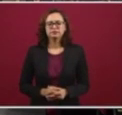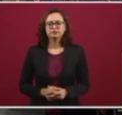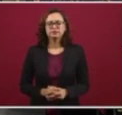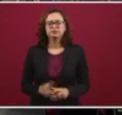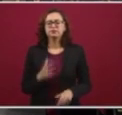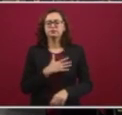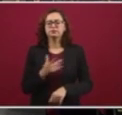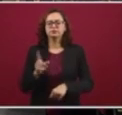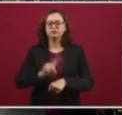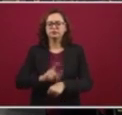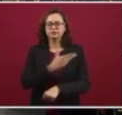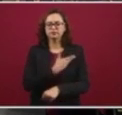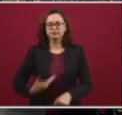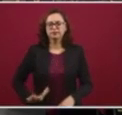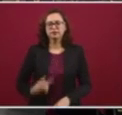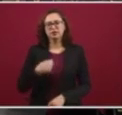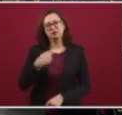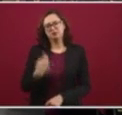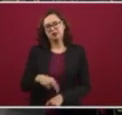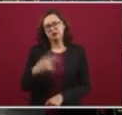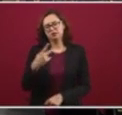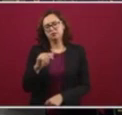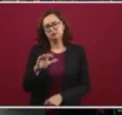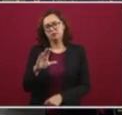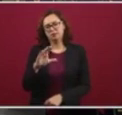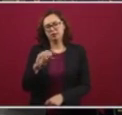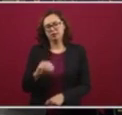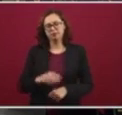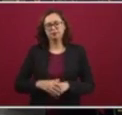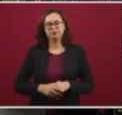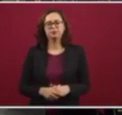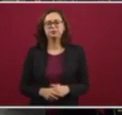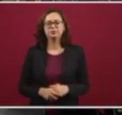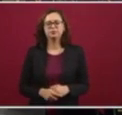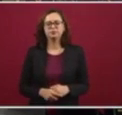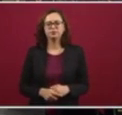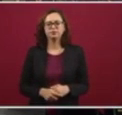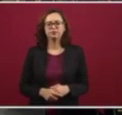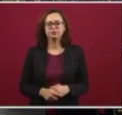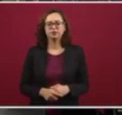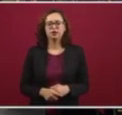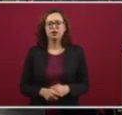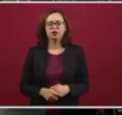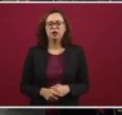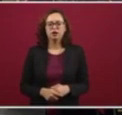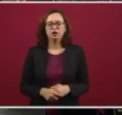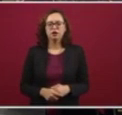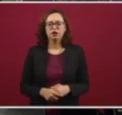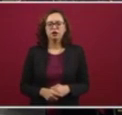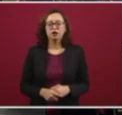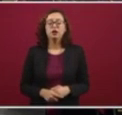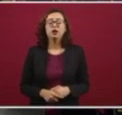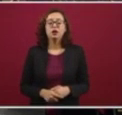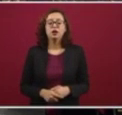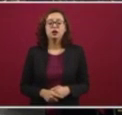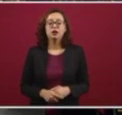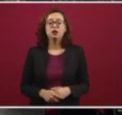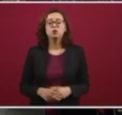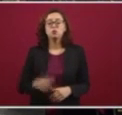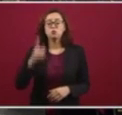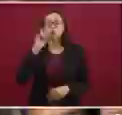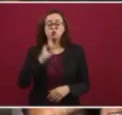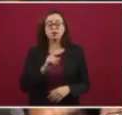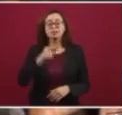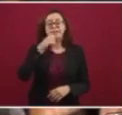Buenos días, señor presidente. Paco Santamaría de Mercados Punto Cero. Hay un universo de más de 40 millones de mexicanos, mujeres, niños